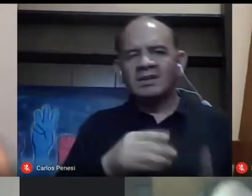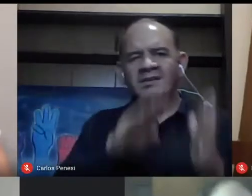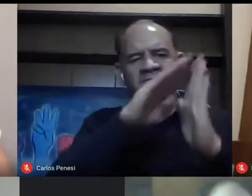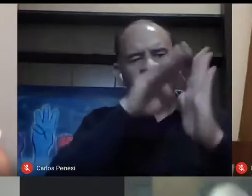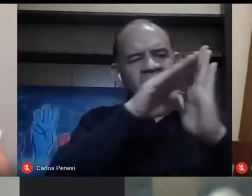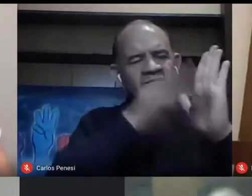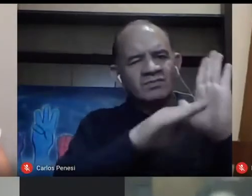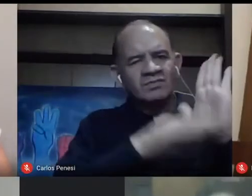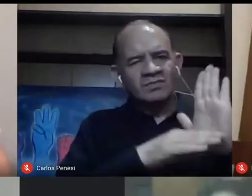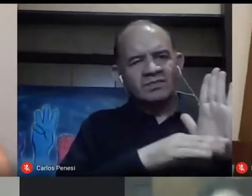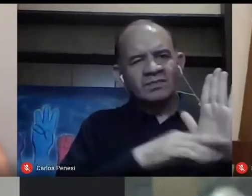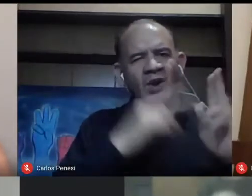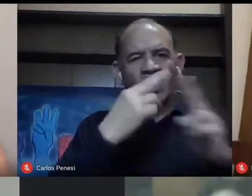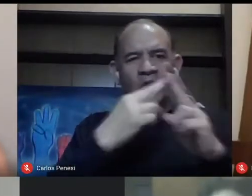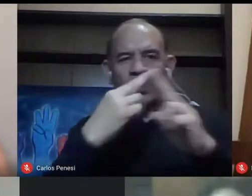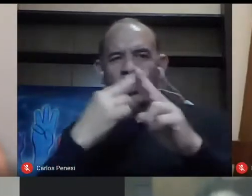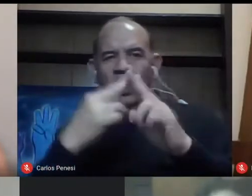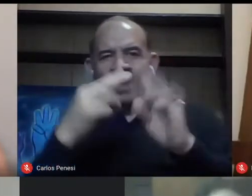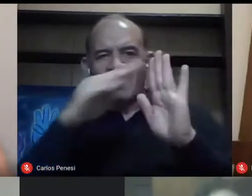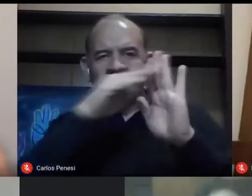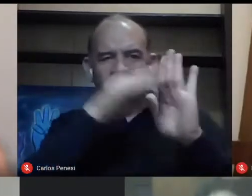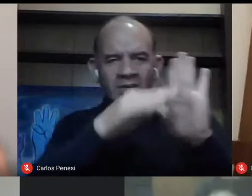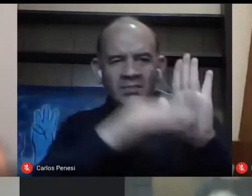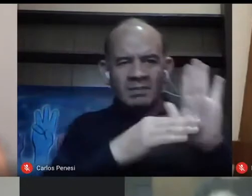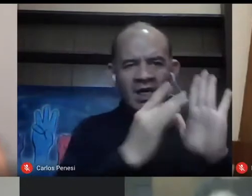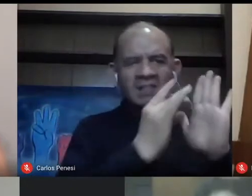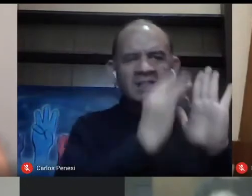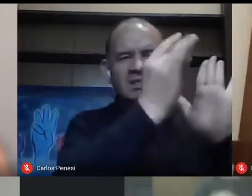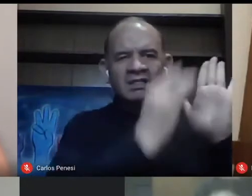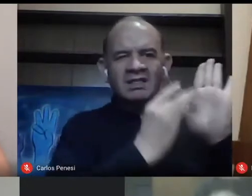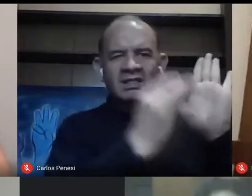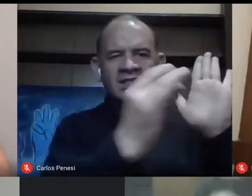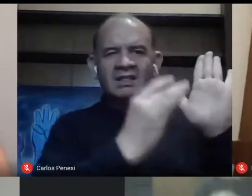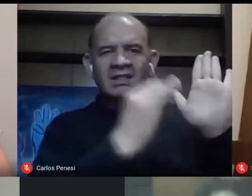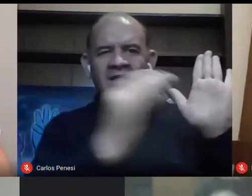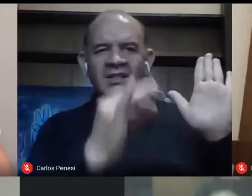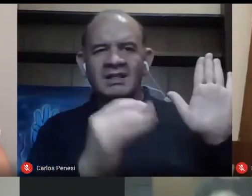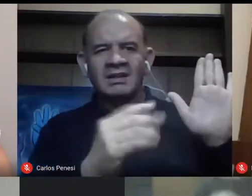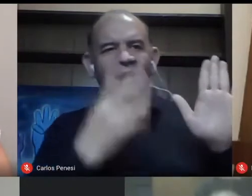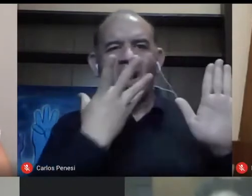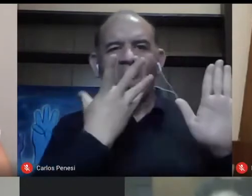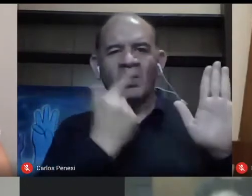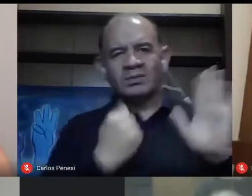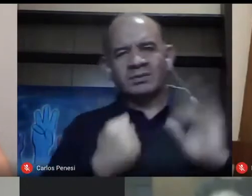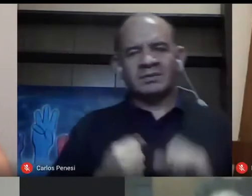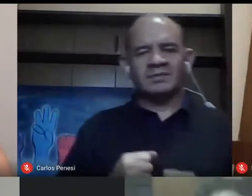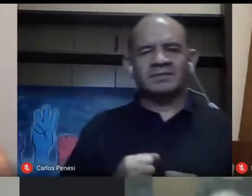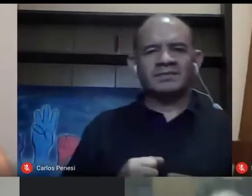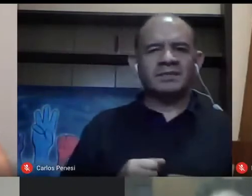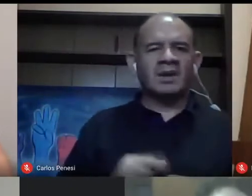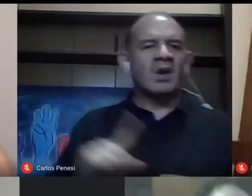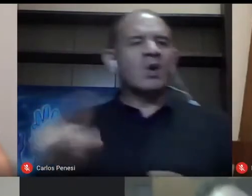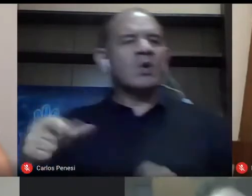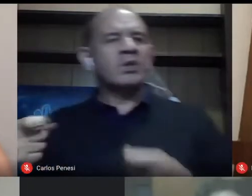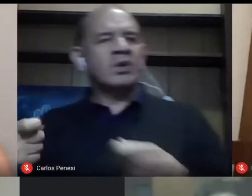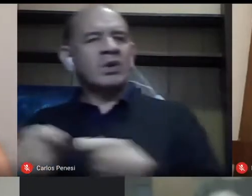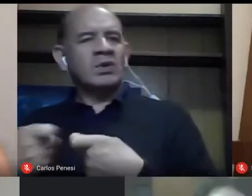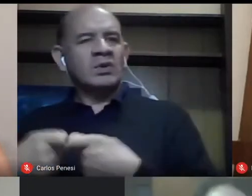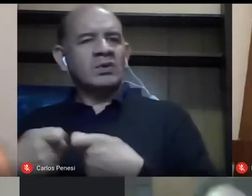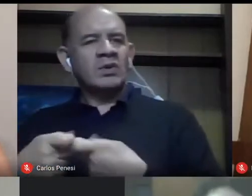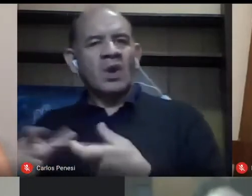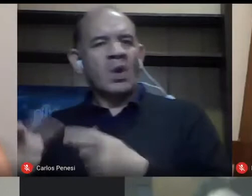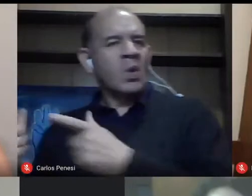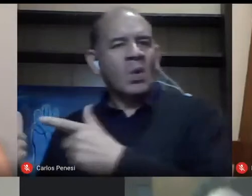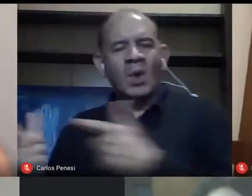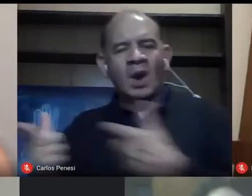es bueno, digamos, y también para aquellas entidades autorizadas que aún no tengan un repertorio,